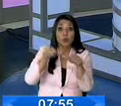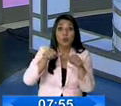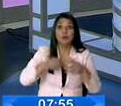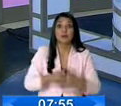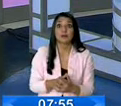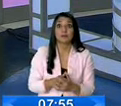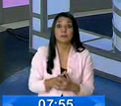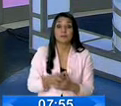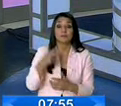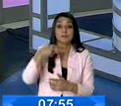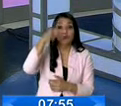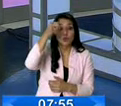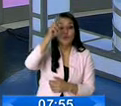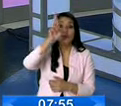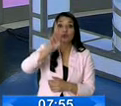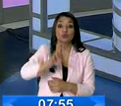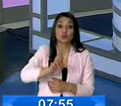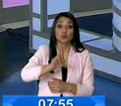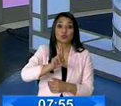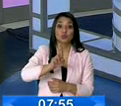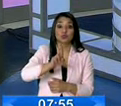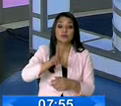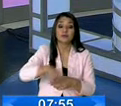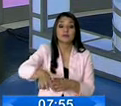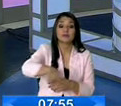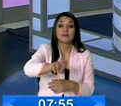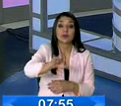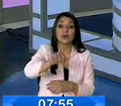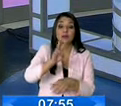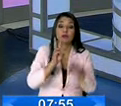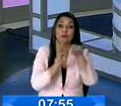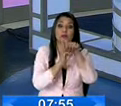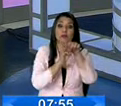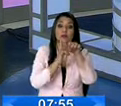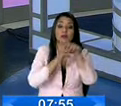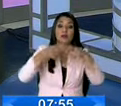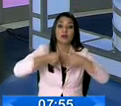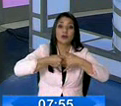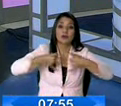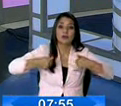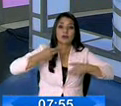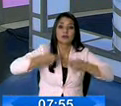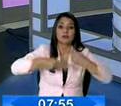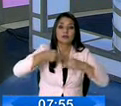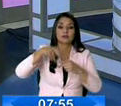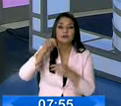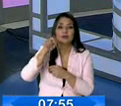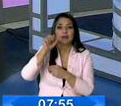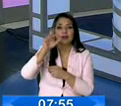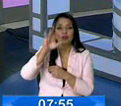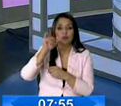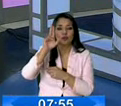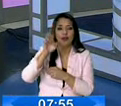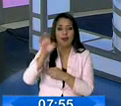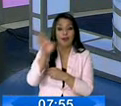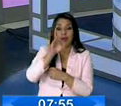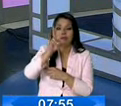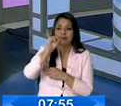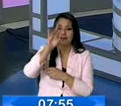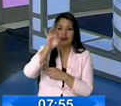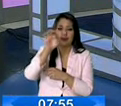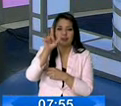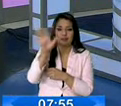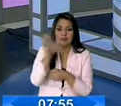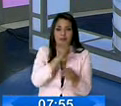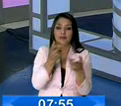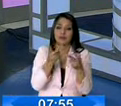hay en el norte, en el sur, en los valles y también en Cumbayá, en los locales comerciales de Natural Vitality. Y también los locales,